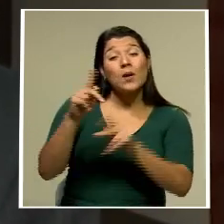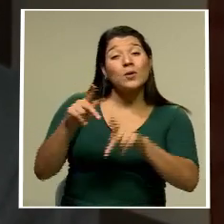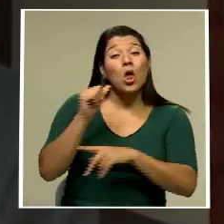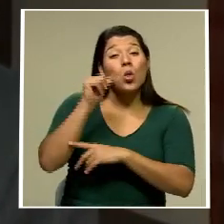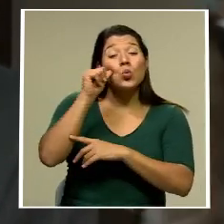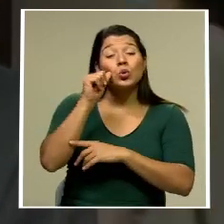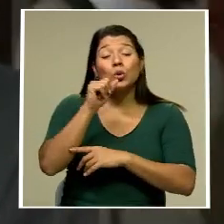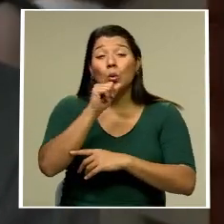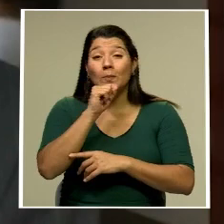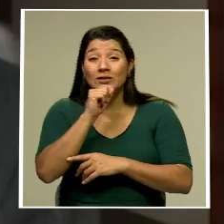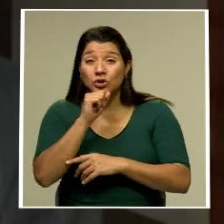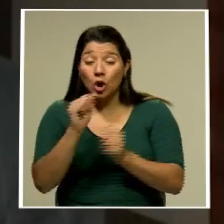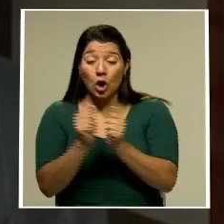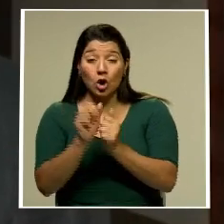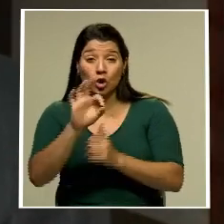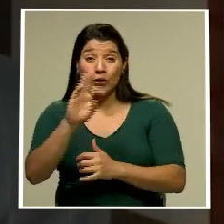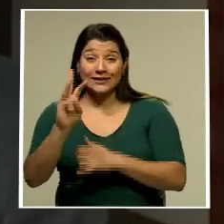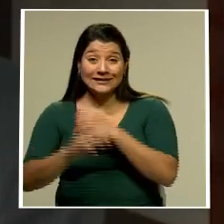arraigo domiciliario, arraigo